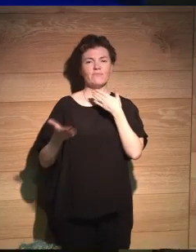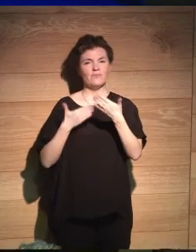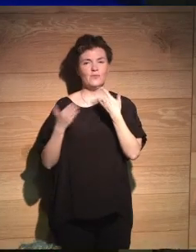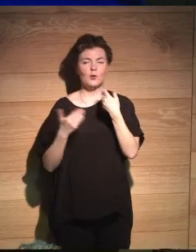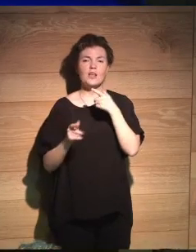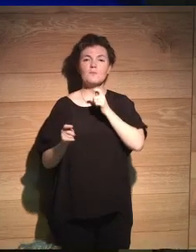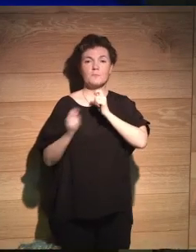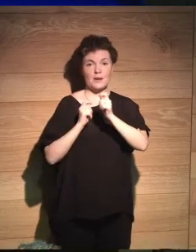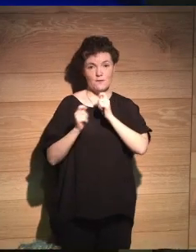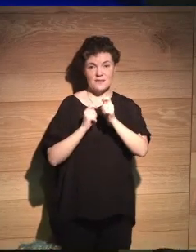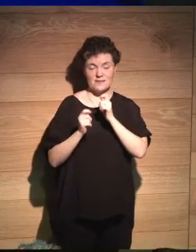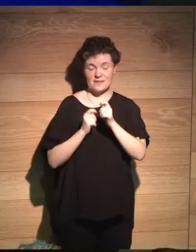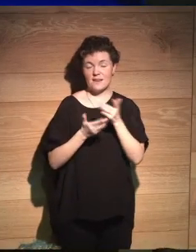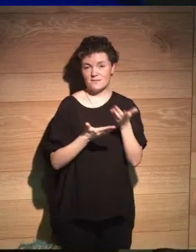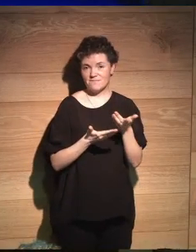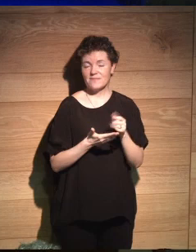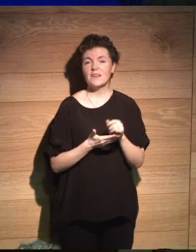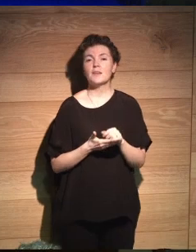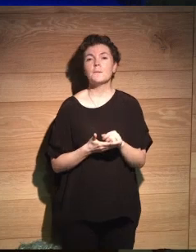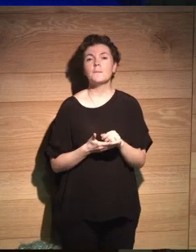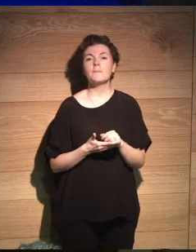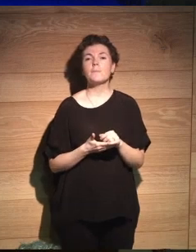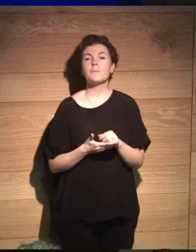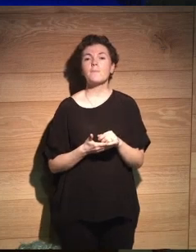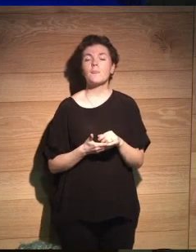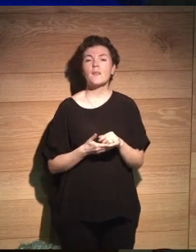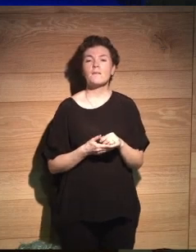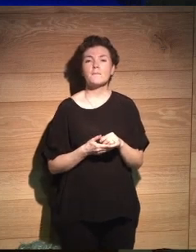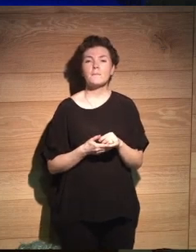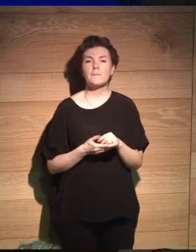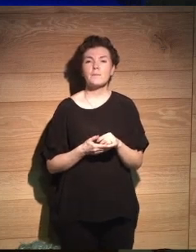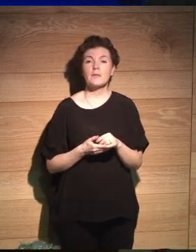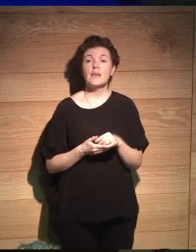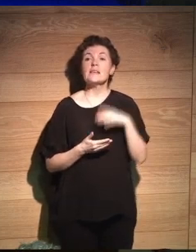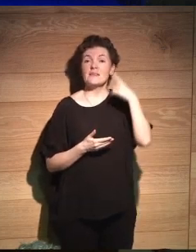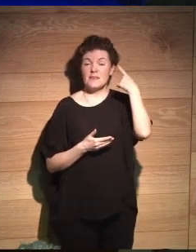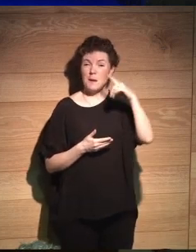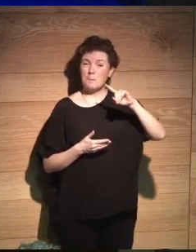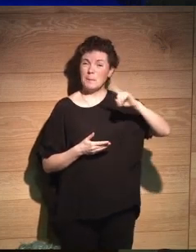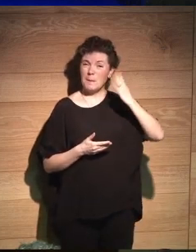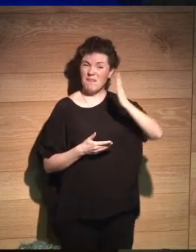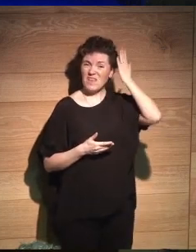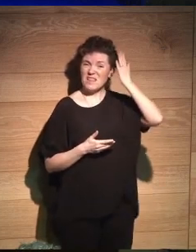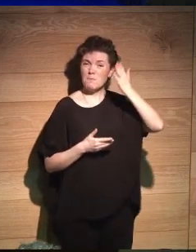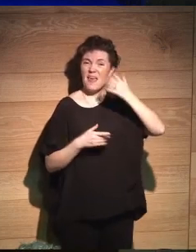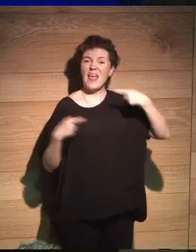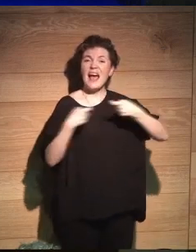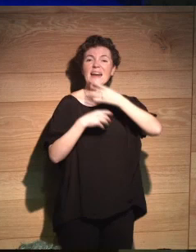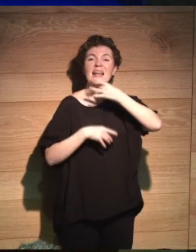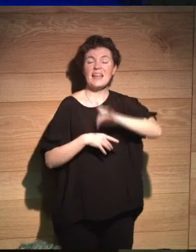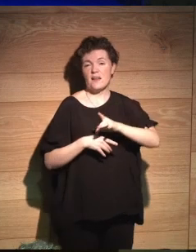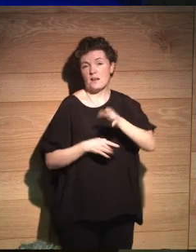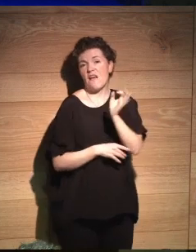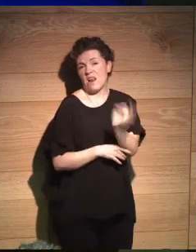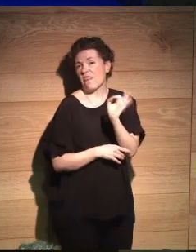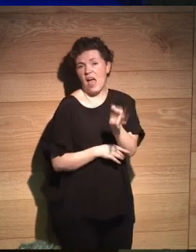con los corresponsales. Bien es sabida que la primera víctima de una guerra es siempre la verdad.